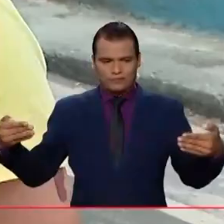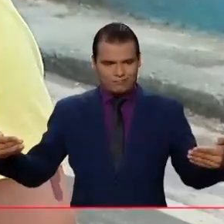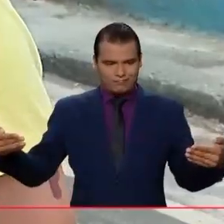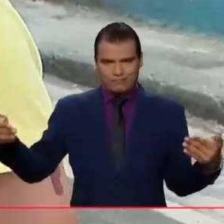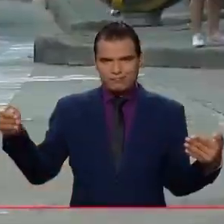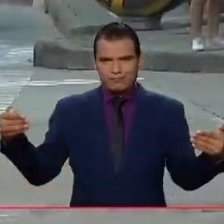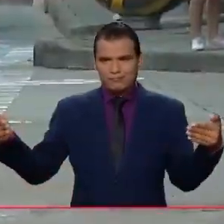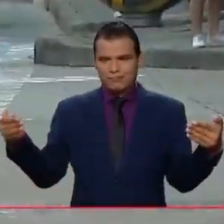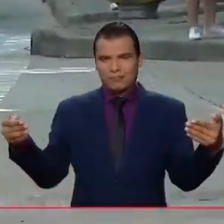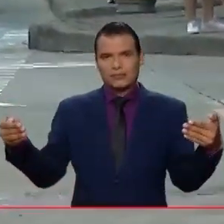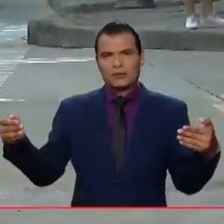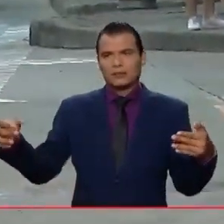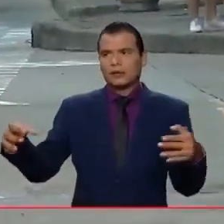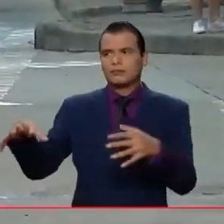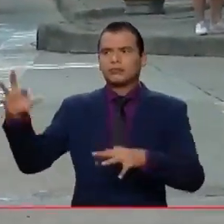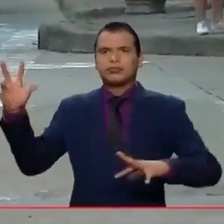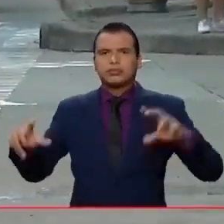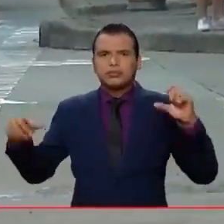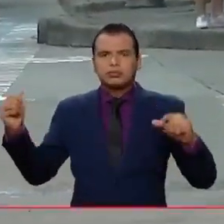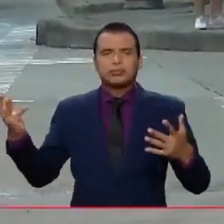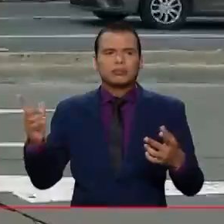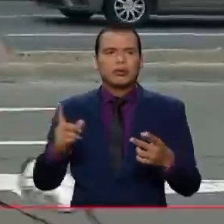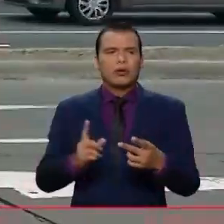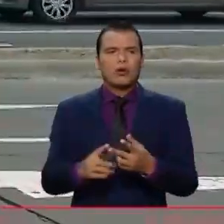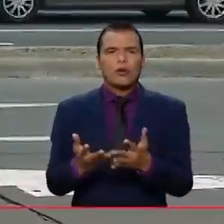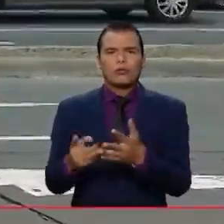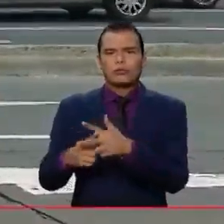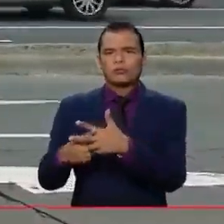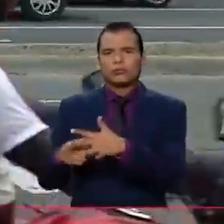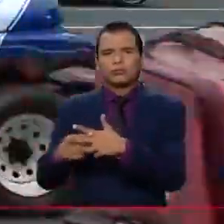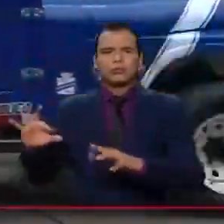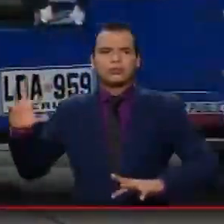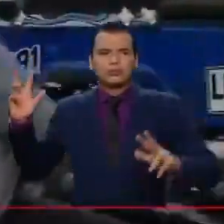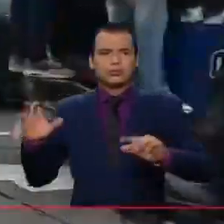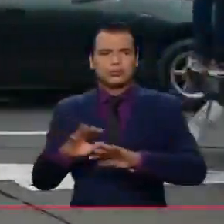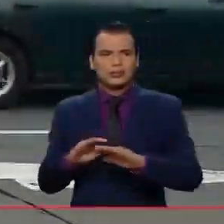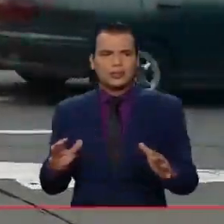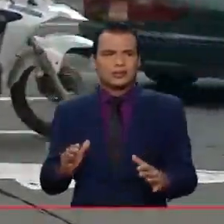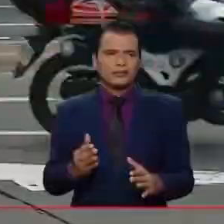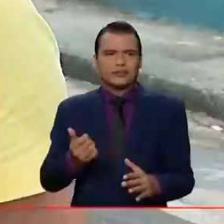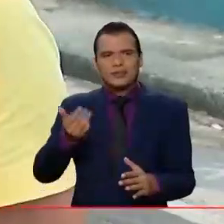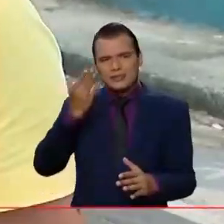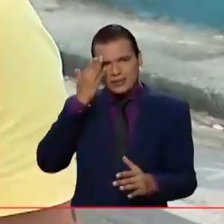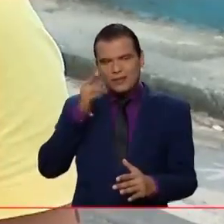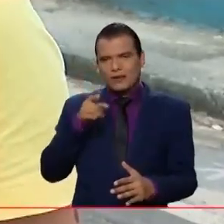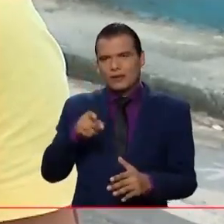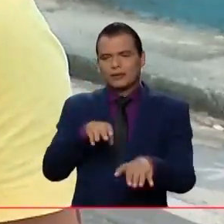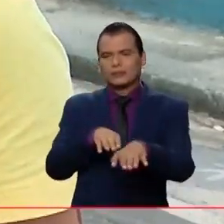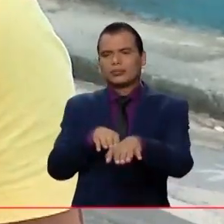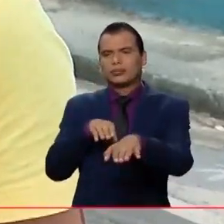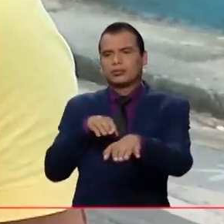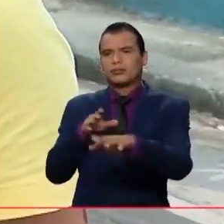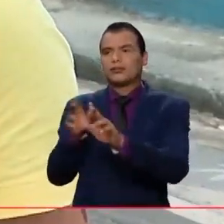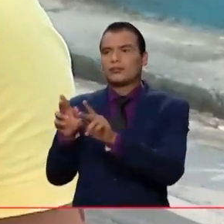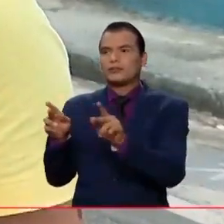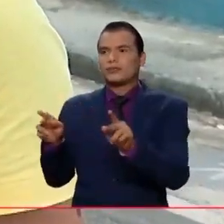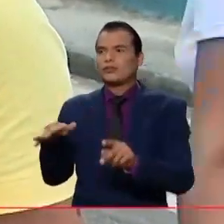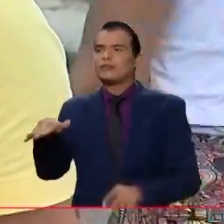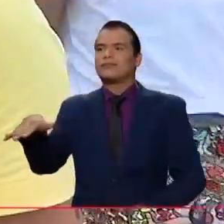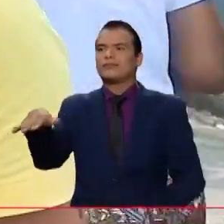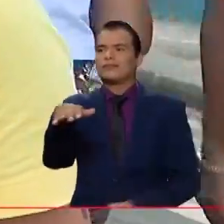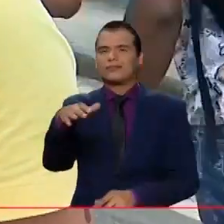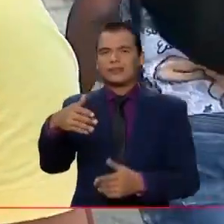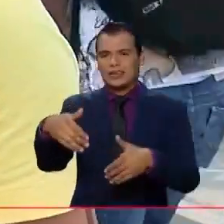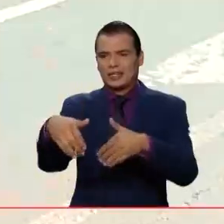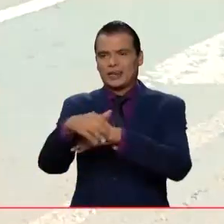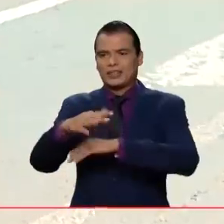partes. Aprovechan como en este momento que está la fila del semáforo y son habitantes que viven allá en la curva de la calle Quinta